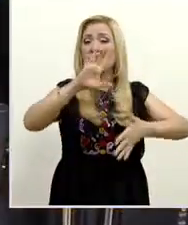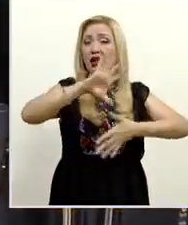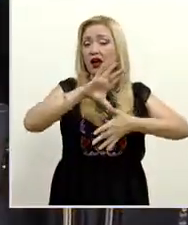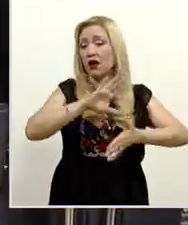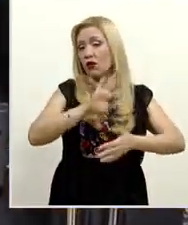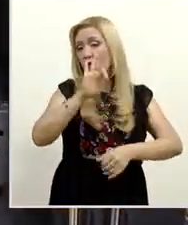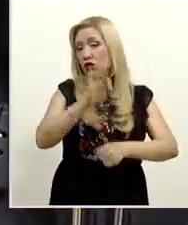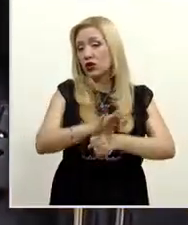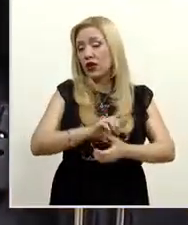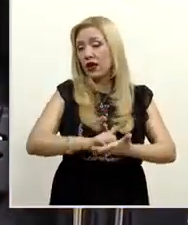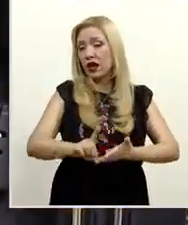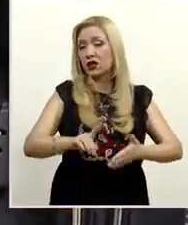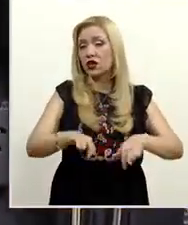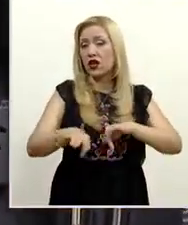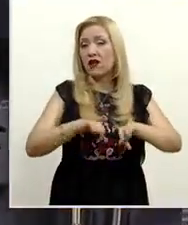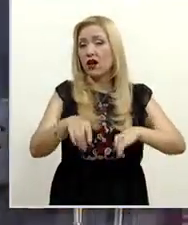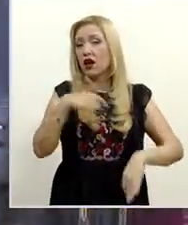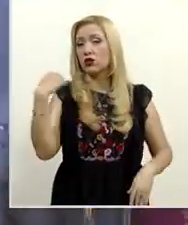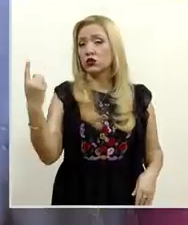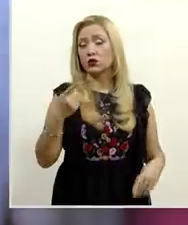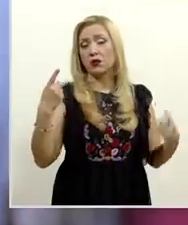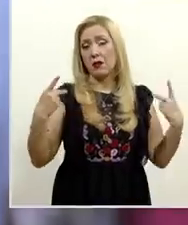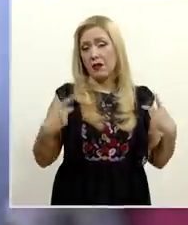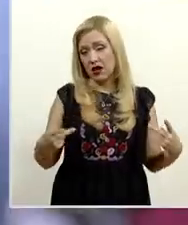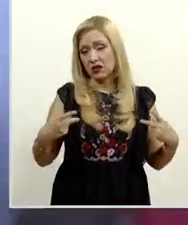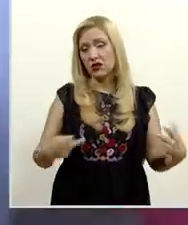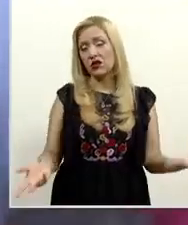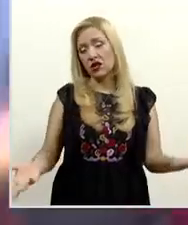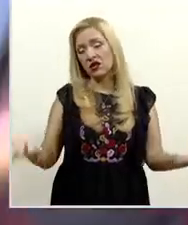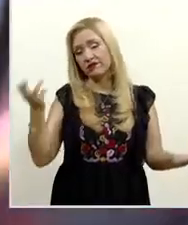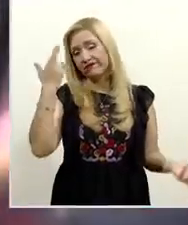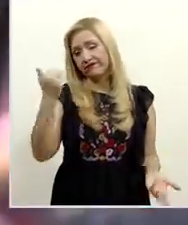protección de los derechos laborales de las personas poder informativo mayor lópez peña